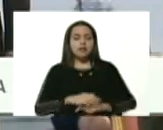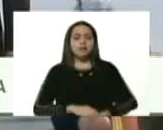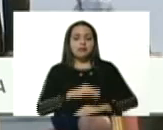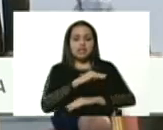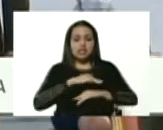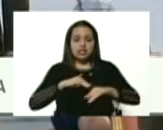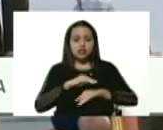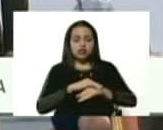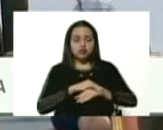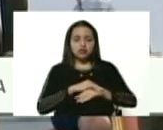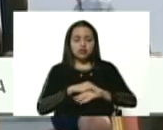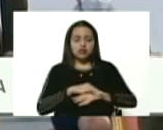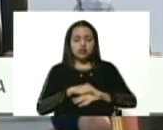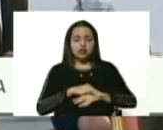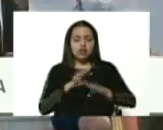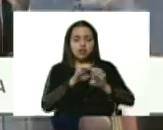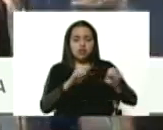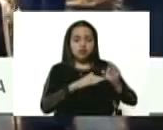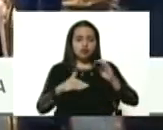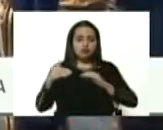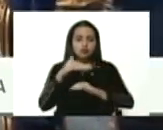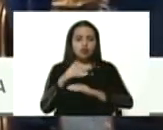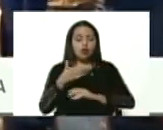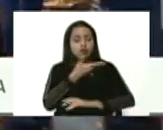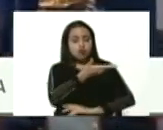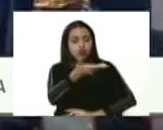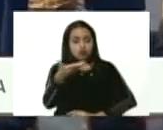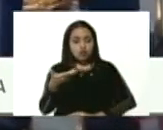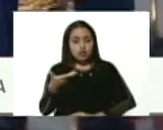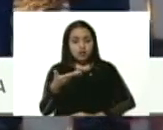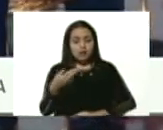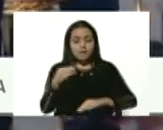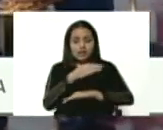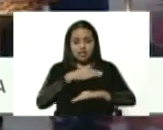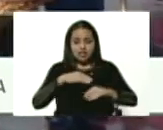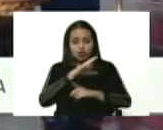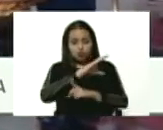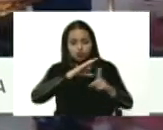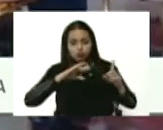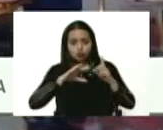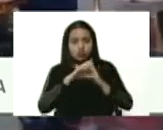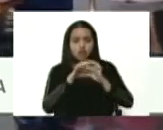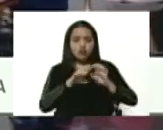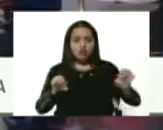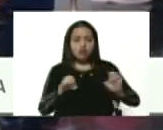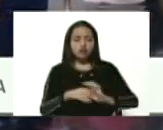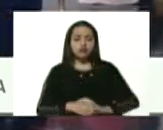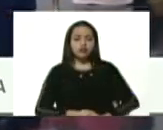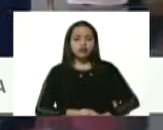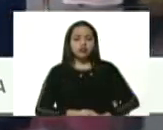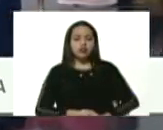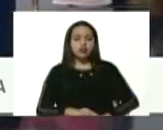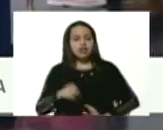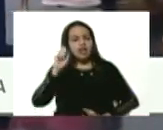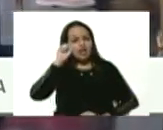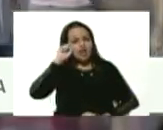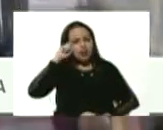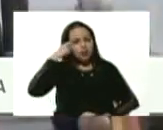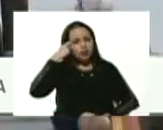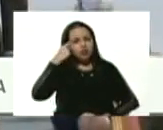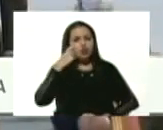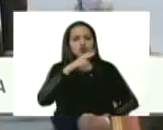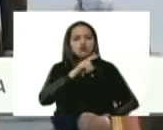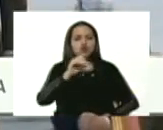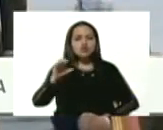a ustedes les corresponde como ministros de la educación y la cultura que la conmemoración sea un gran